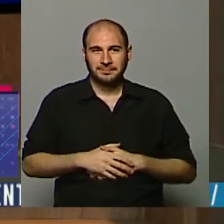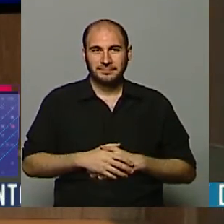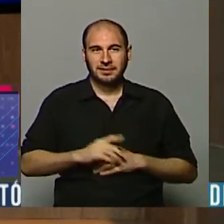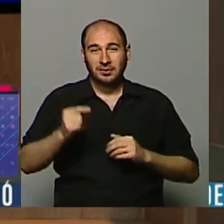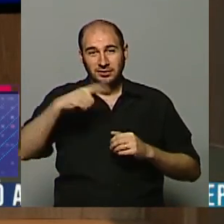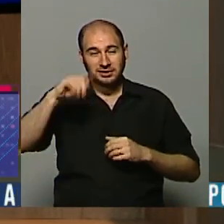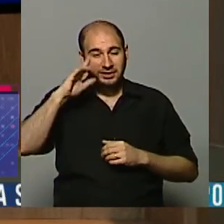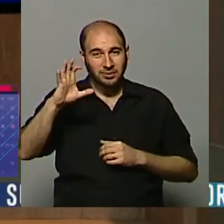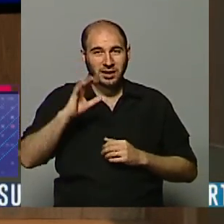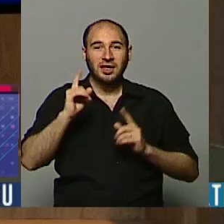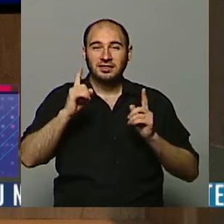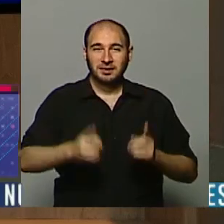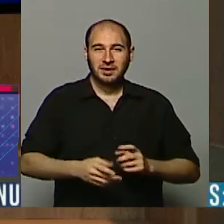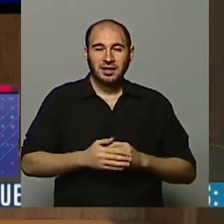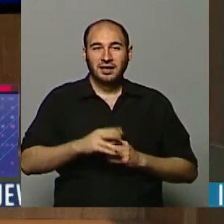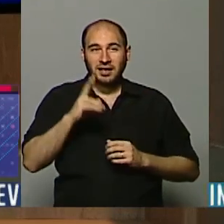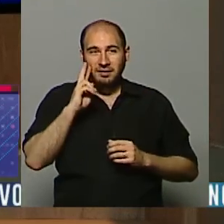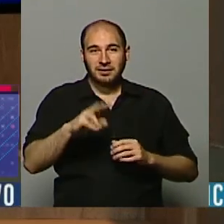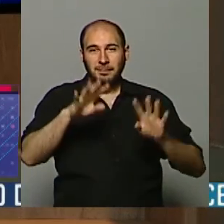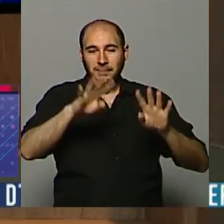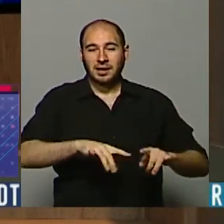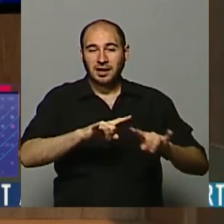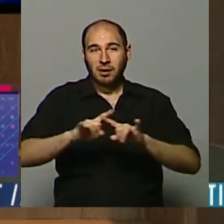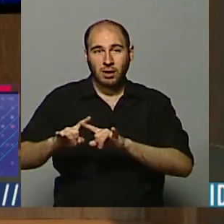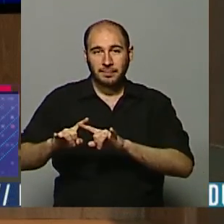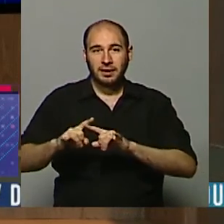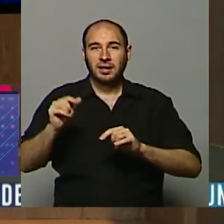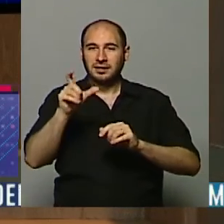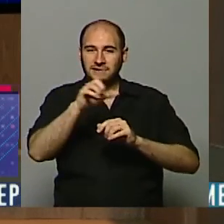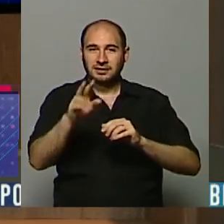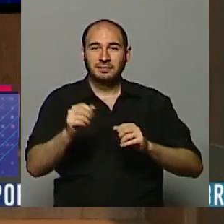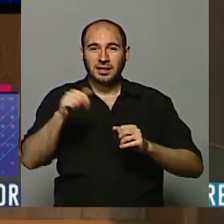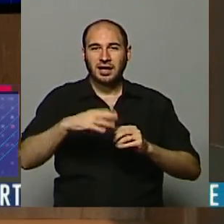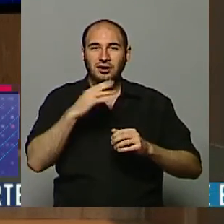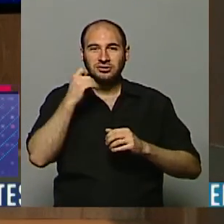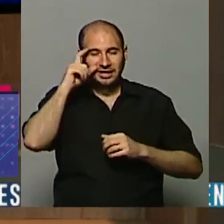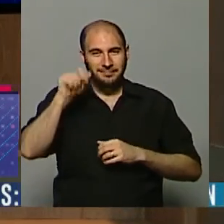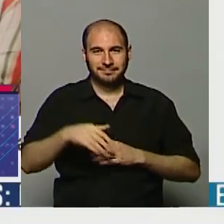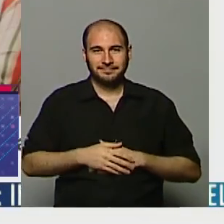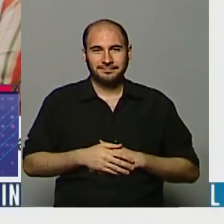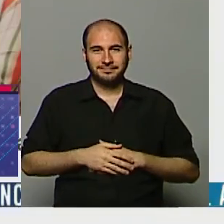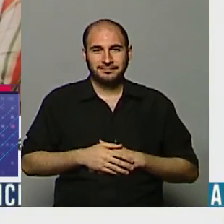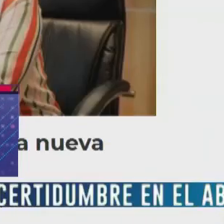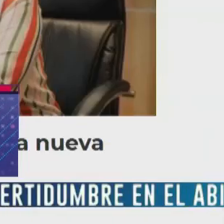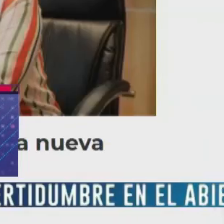www.unidiversidad.com.ar. Recuerden que también se van a encontrar en el sitio web esta columna de José Vargas. Ya volvemos.